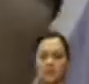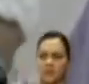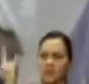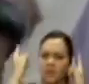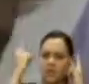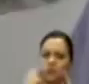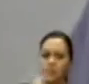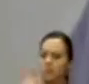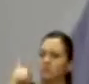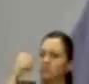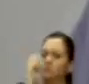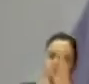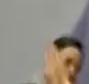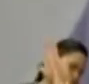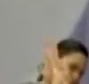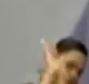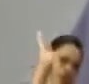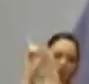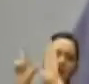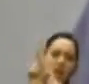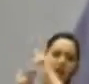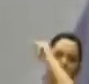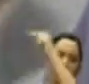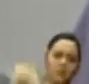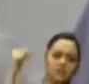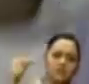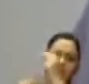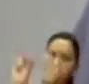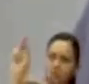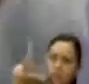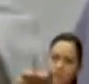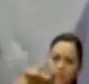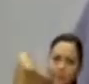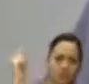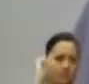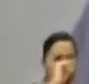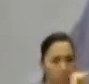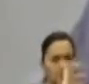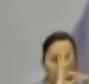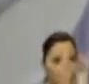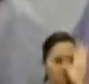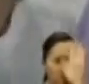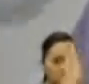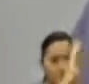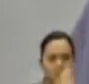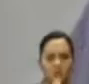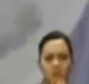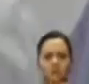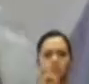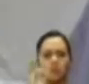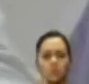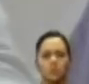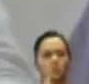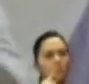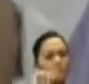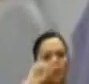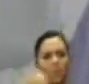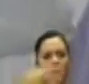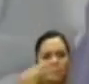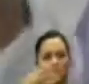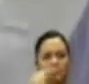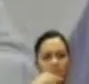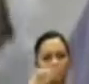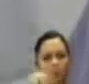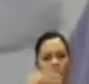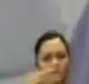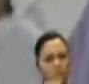hablen de que una ley de herencia para que los ricos herederos paguen un poquito más es atentar contra la familia, como hoy día hablaba Cronfle en Ecuavisa, me parece,